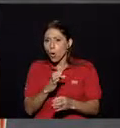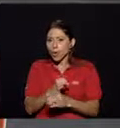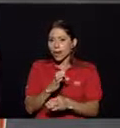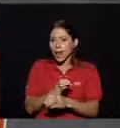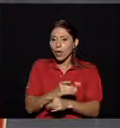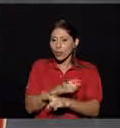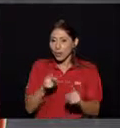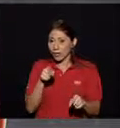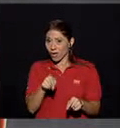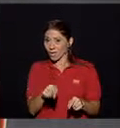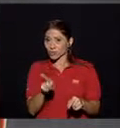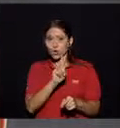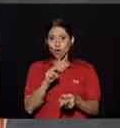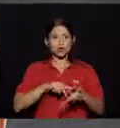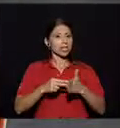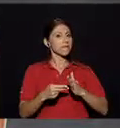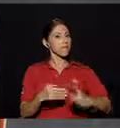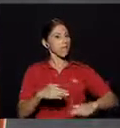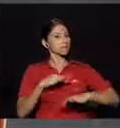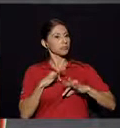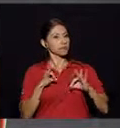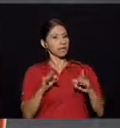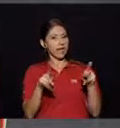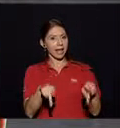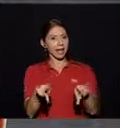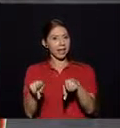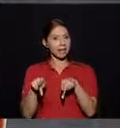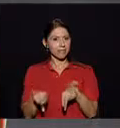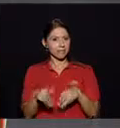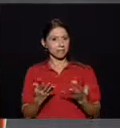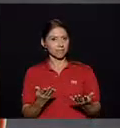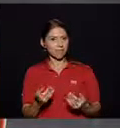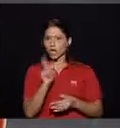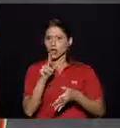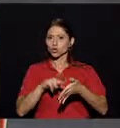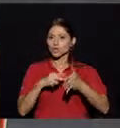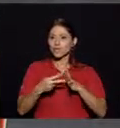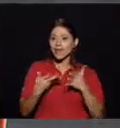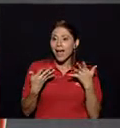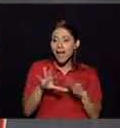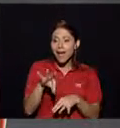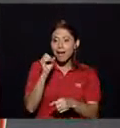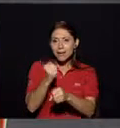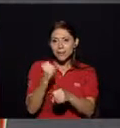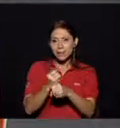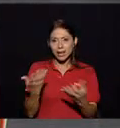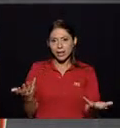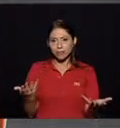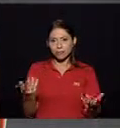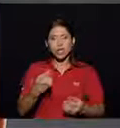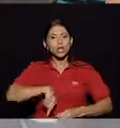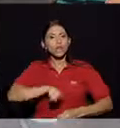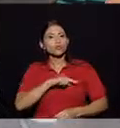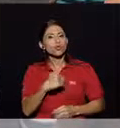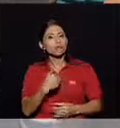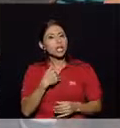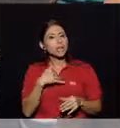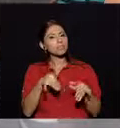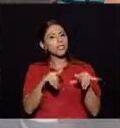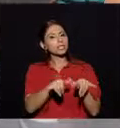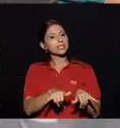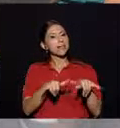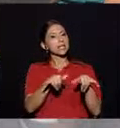pero ese crecimiento económico no se está traduciendo en bienestar para la gente, no se está traduciendo en empleo.